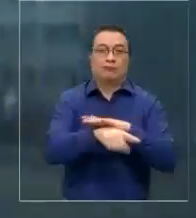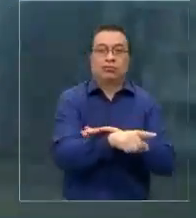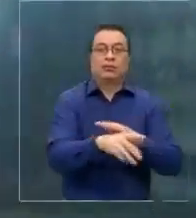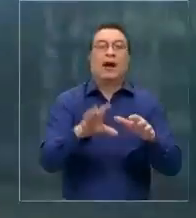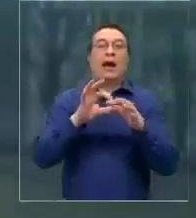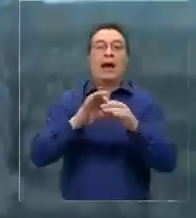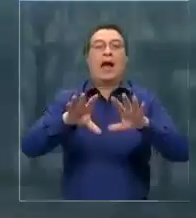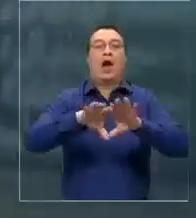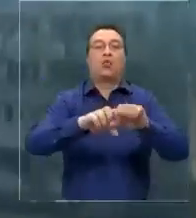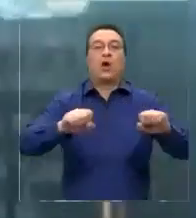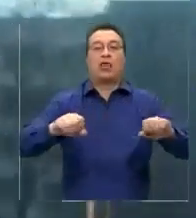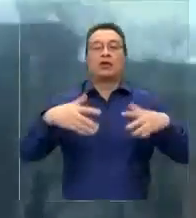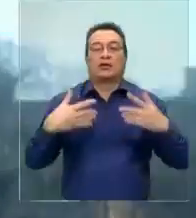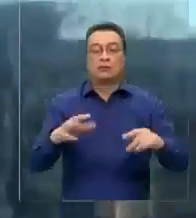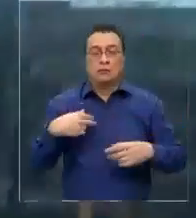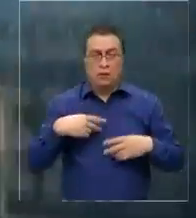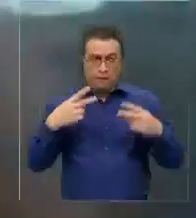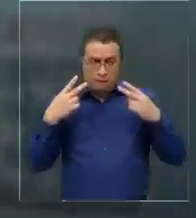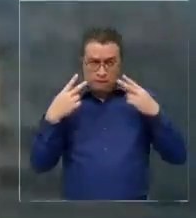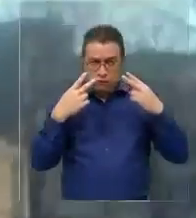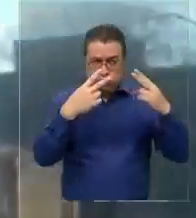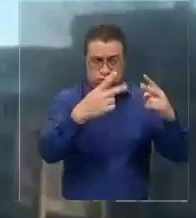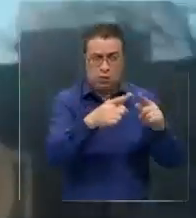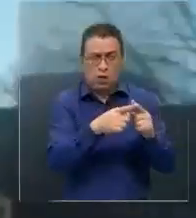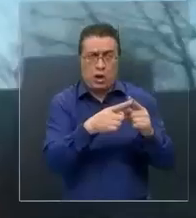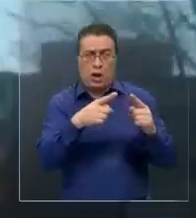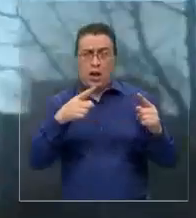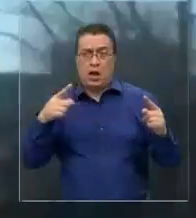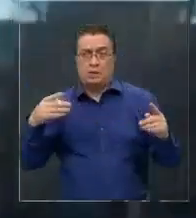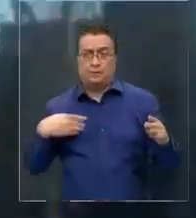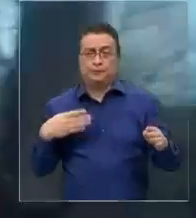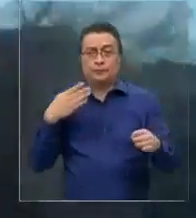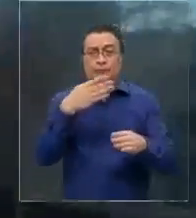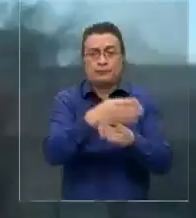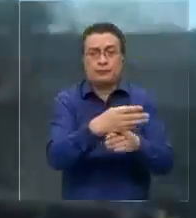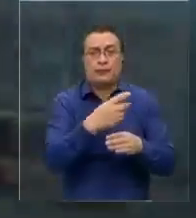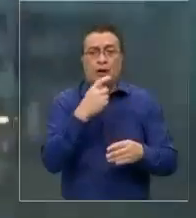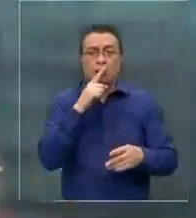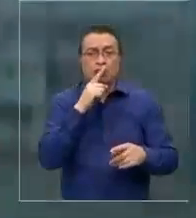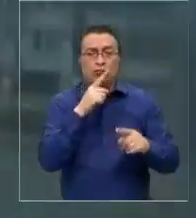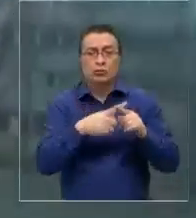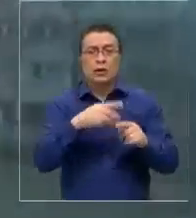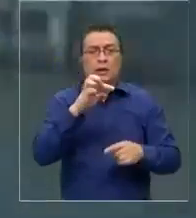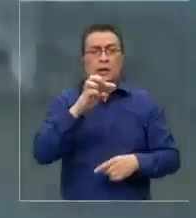a este acuerdo. Fue un viaje largo hasta